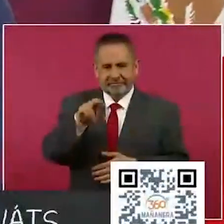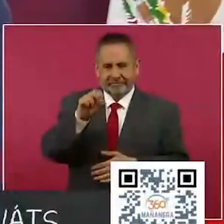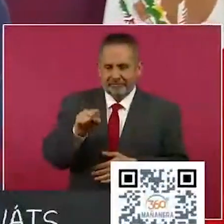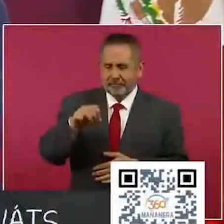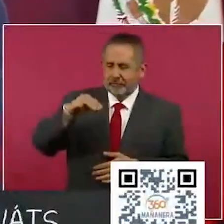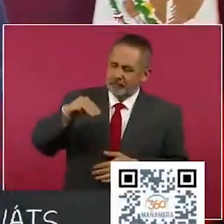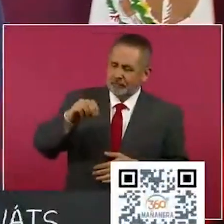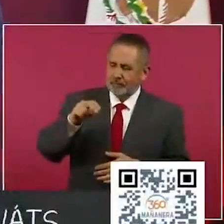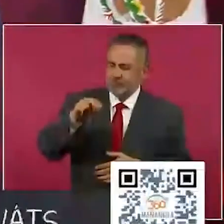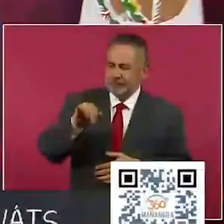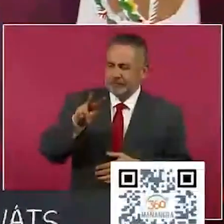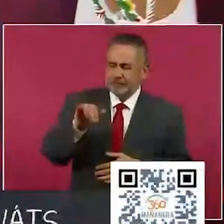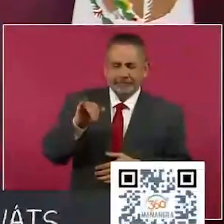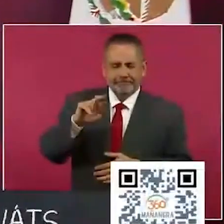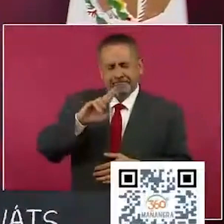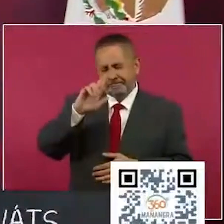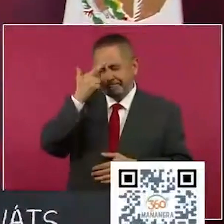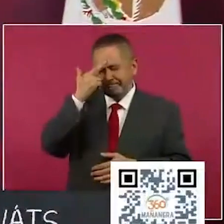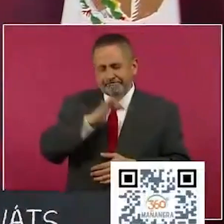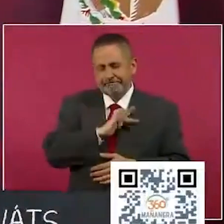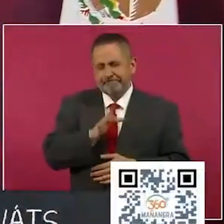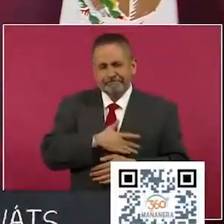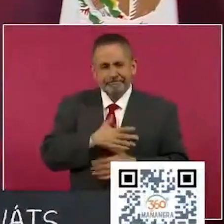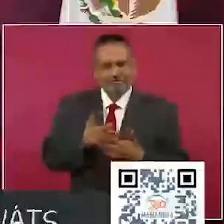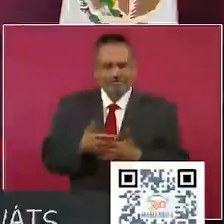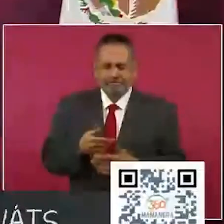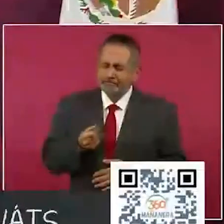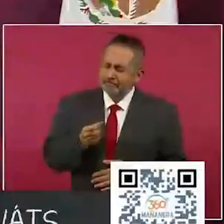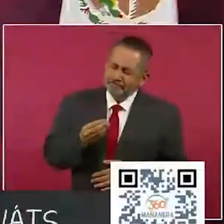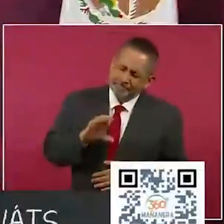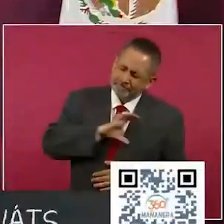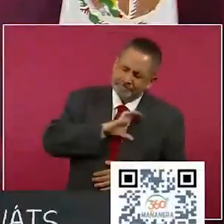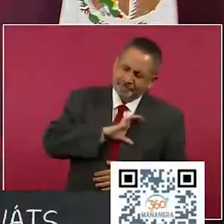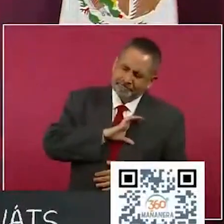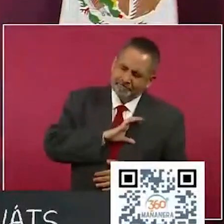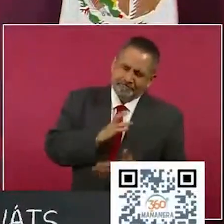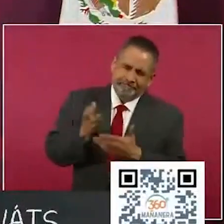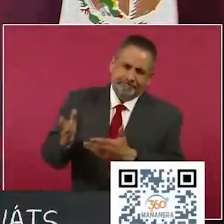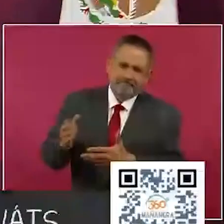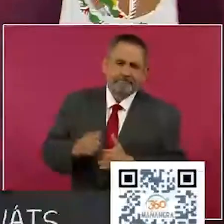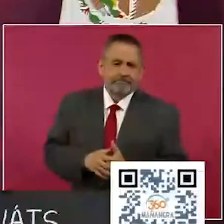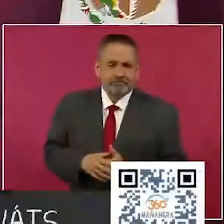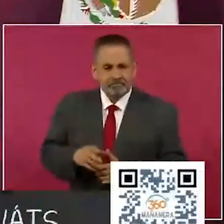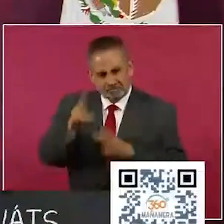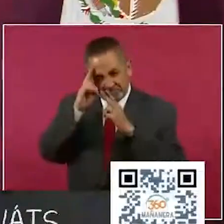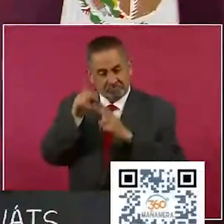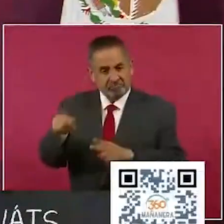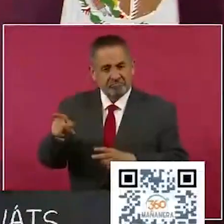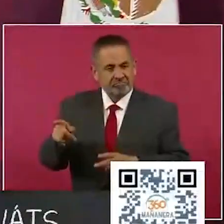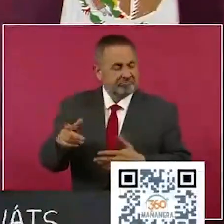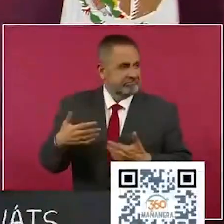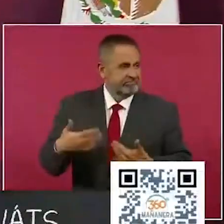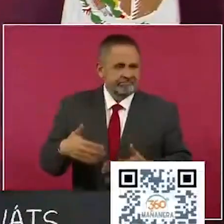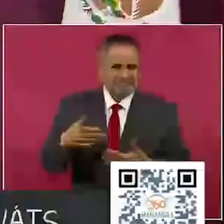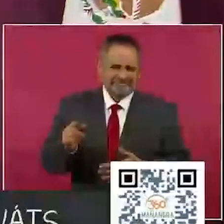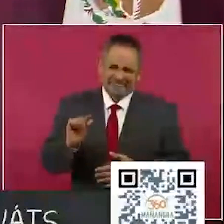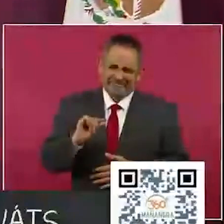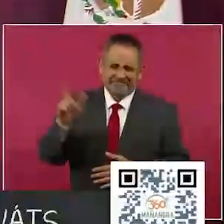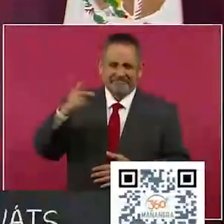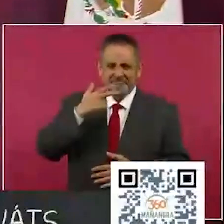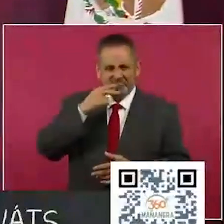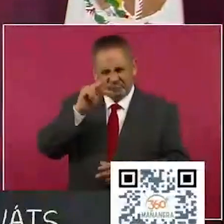Monsiváis. Entonces lo recordamos con mucho cariño. Es uno de los